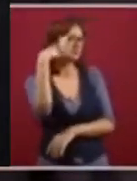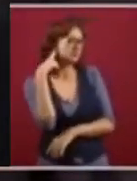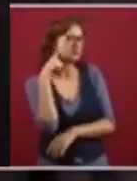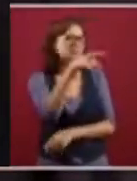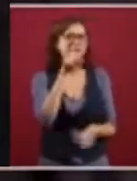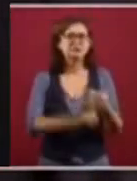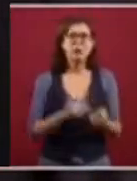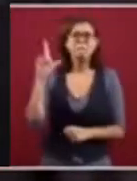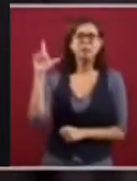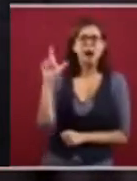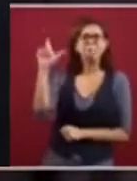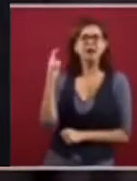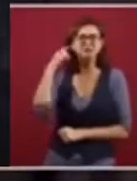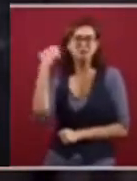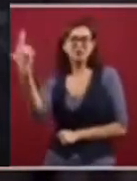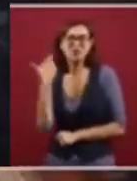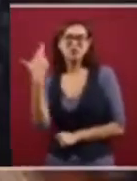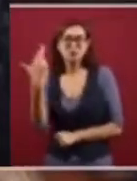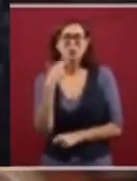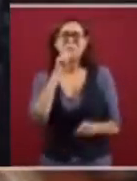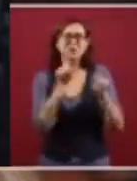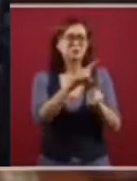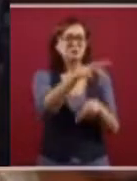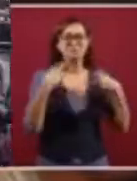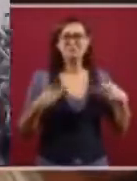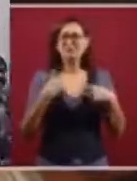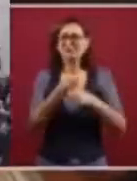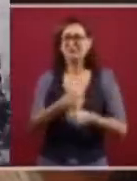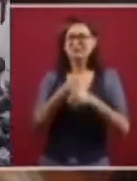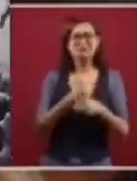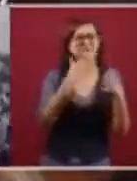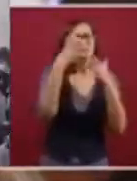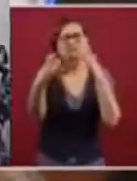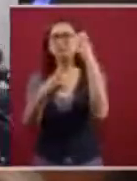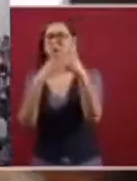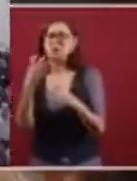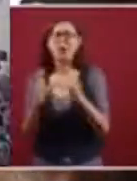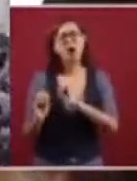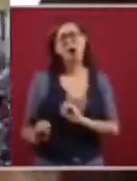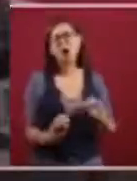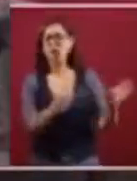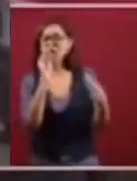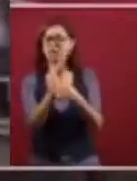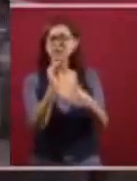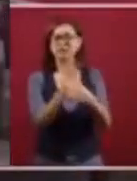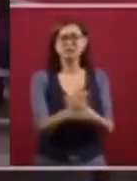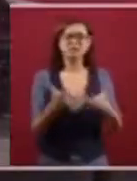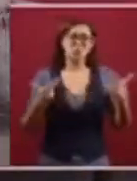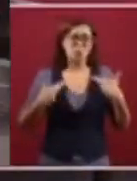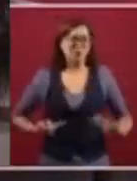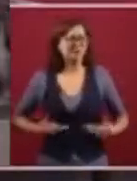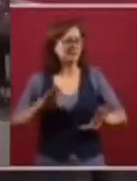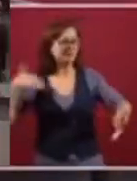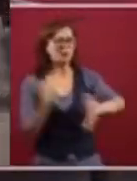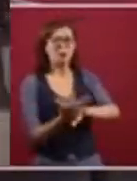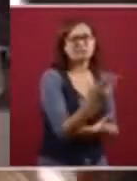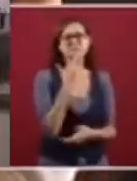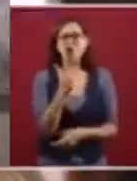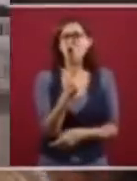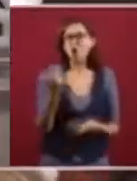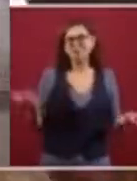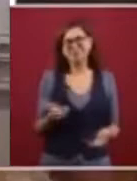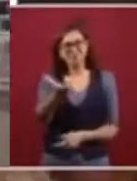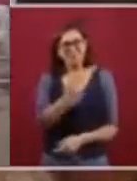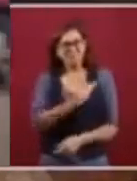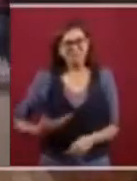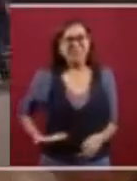defenderse, surgió hace 10 años en Hidalgo, Tamaulipas. Surgió para combatir a los Zetas, pero hoy, sobre sus integrantes